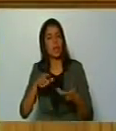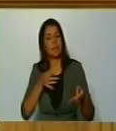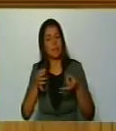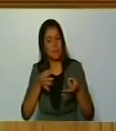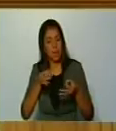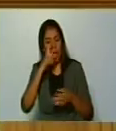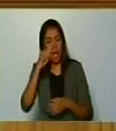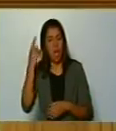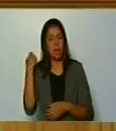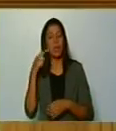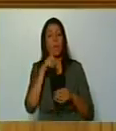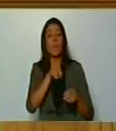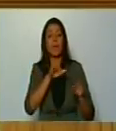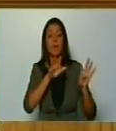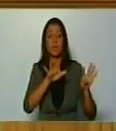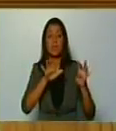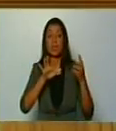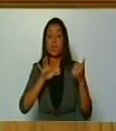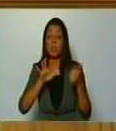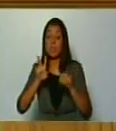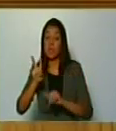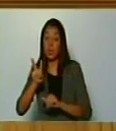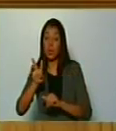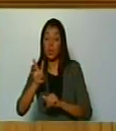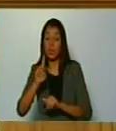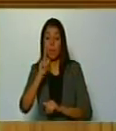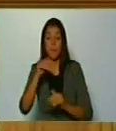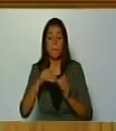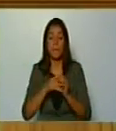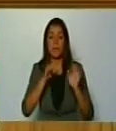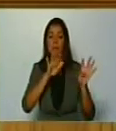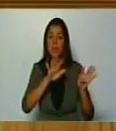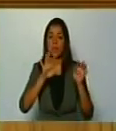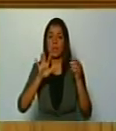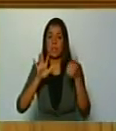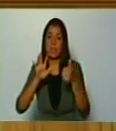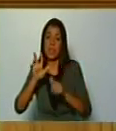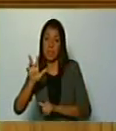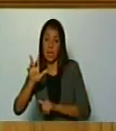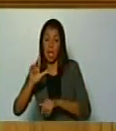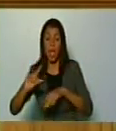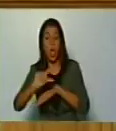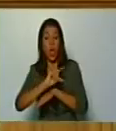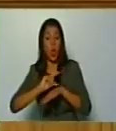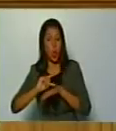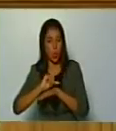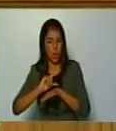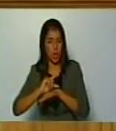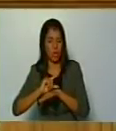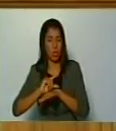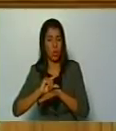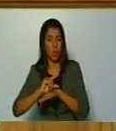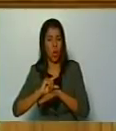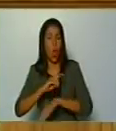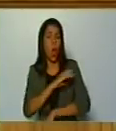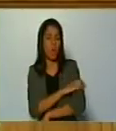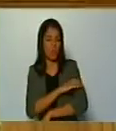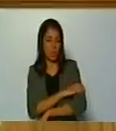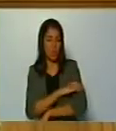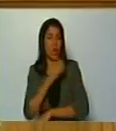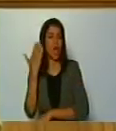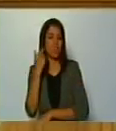años de 1962 y 1963, bajo el gobierno de este tristemente